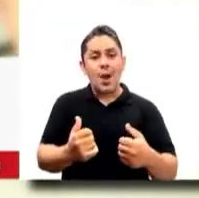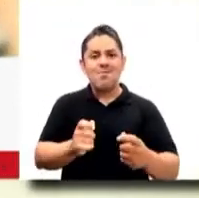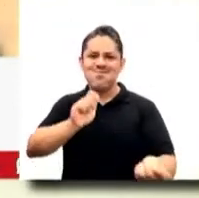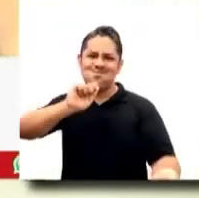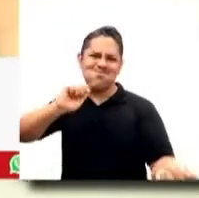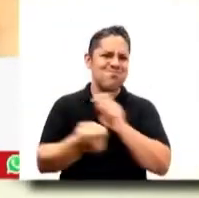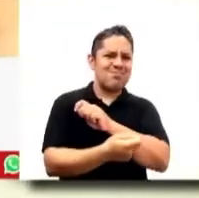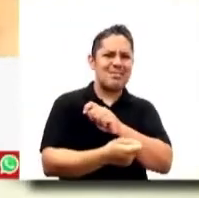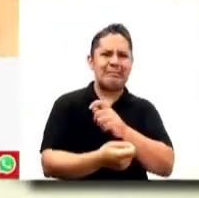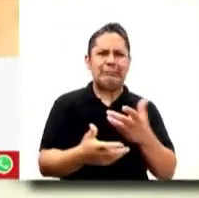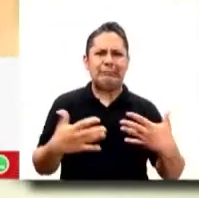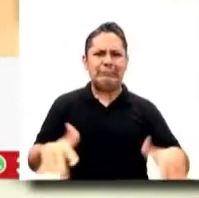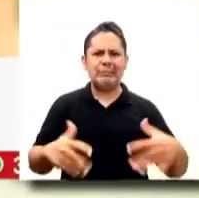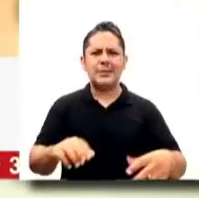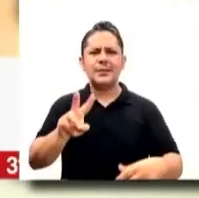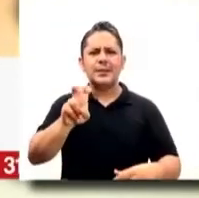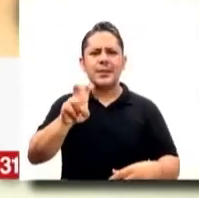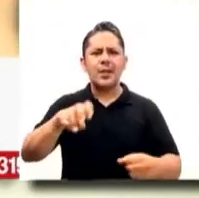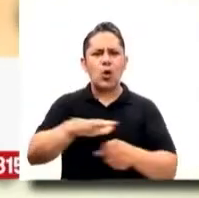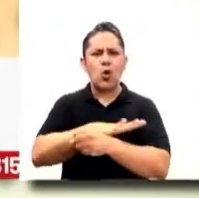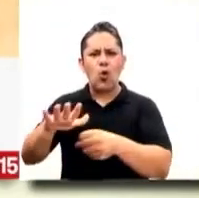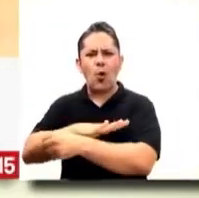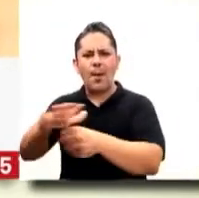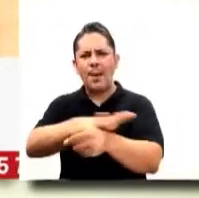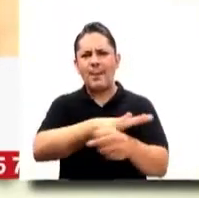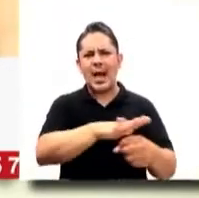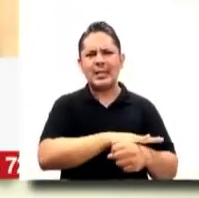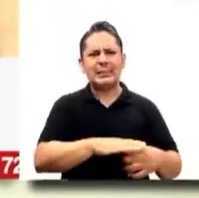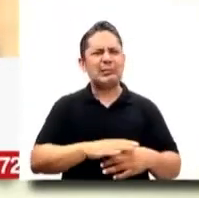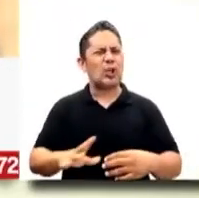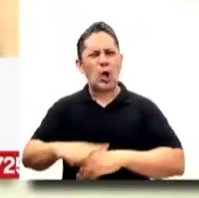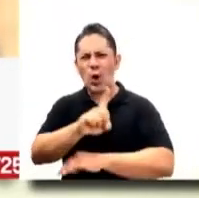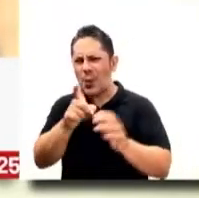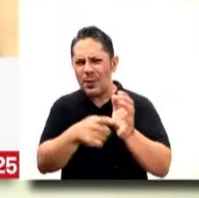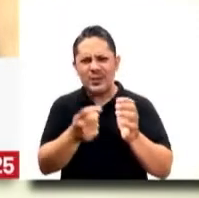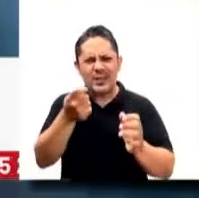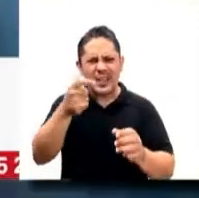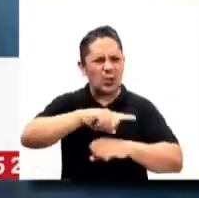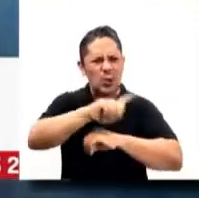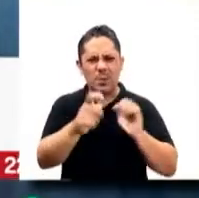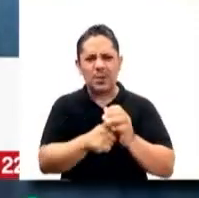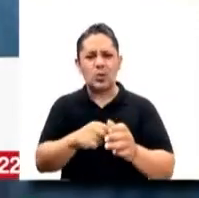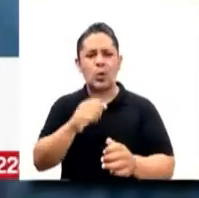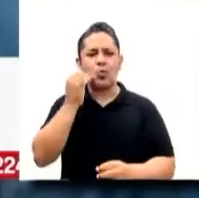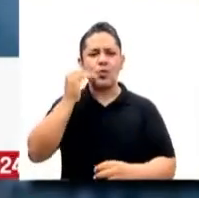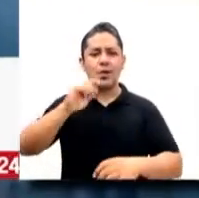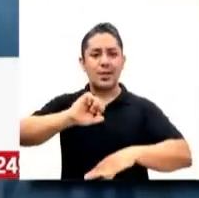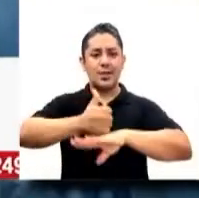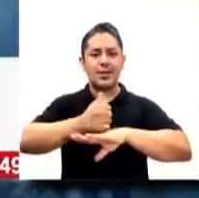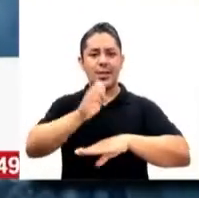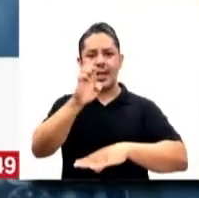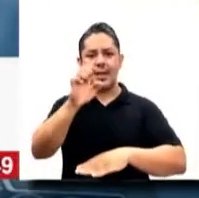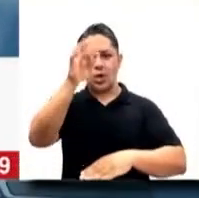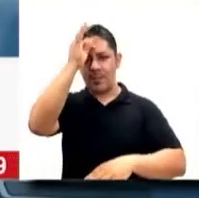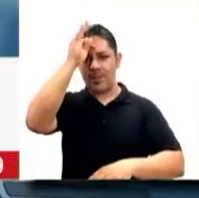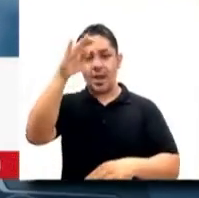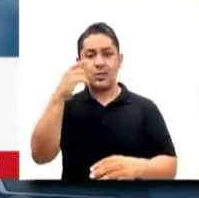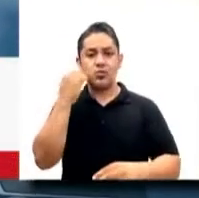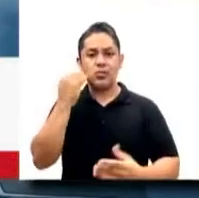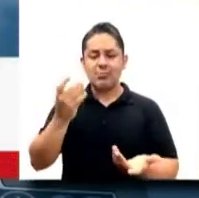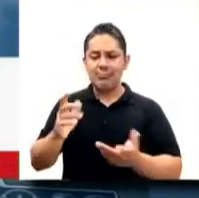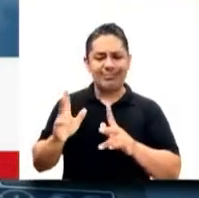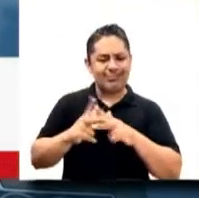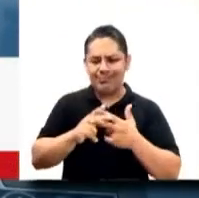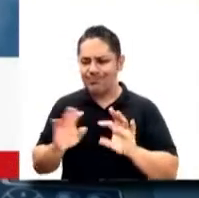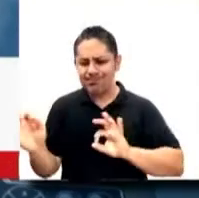unidad, de 7 que están disponibles. La gerente de la S manifiesta que se trabaja para habilitar al menos 2 para responder a